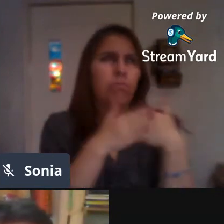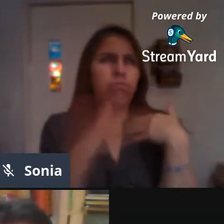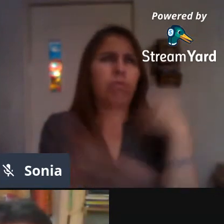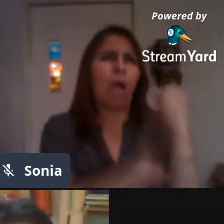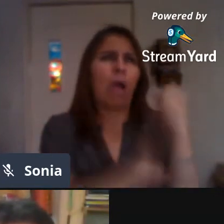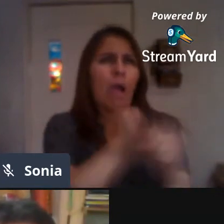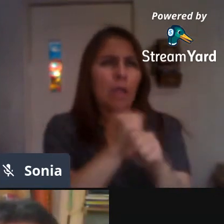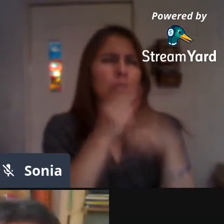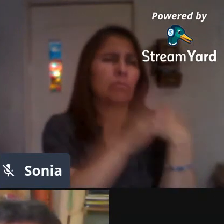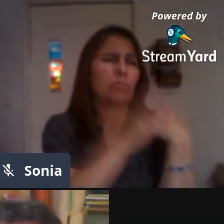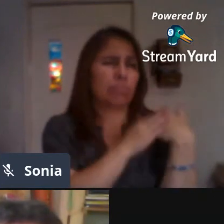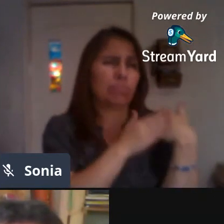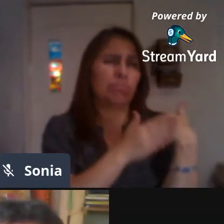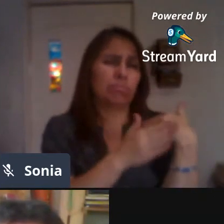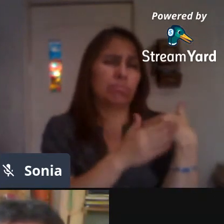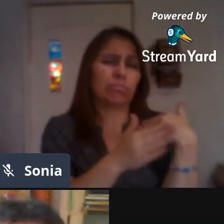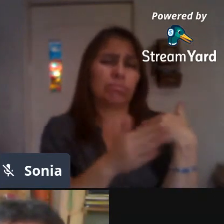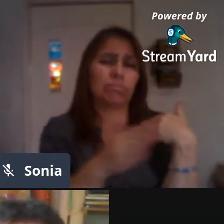más